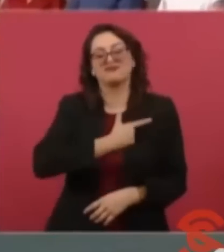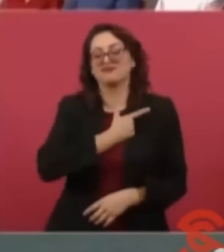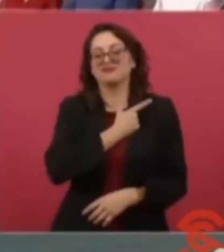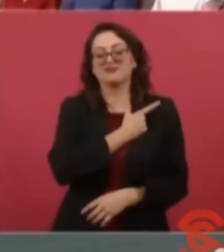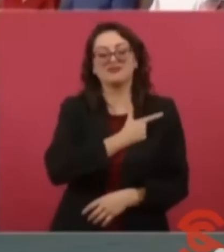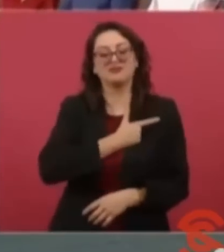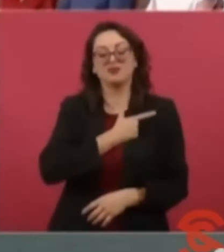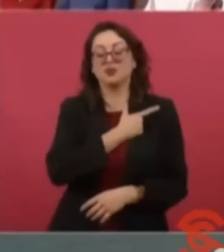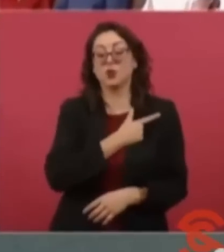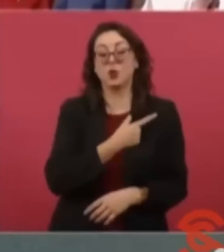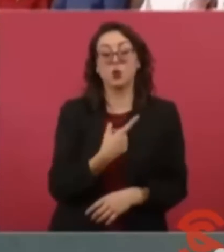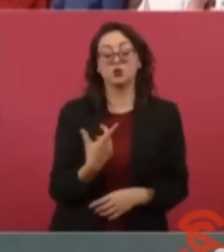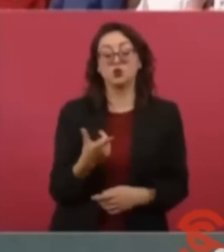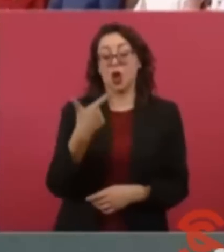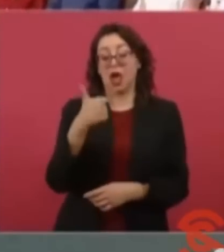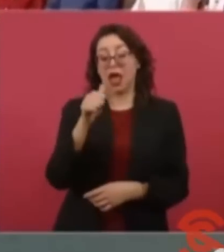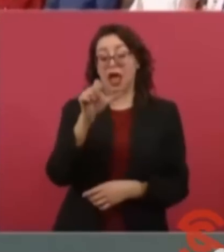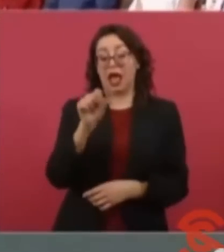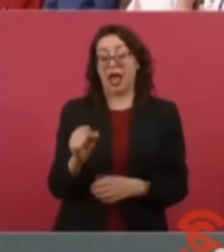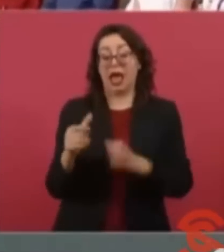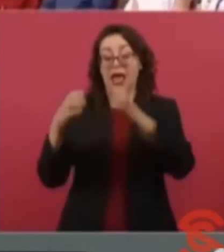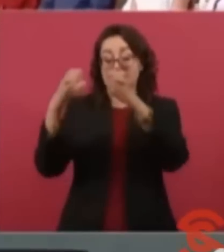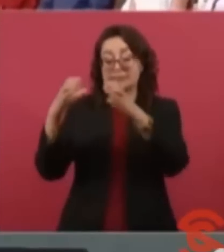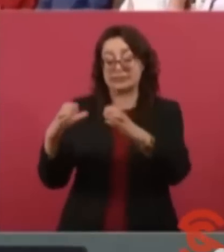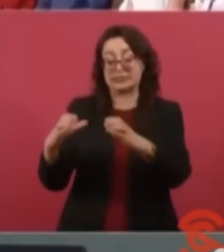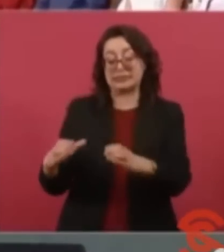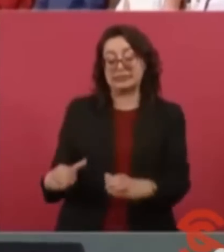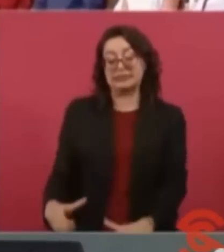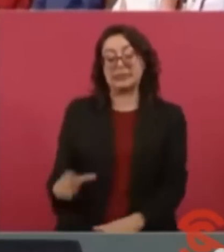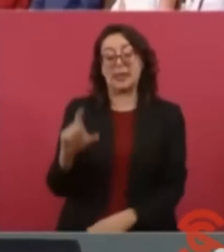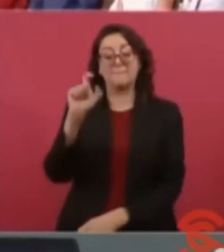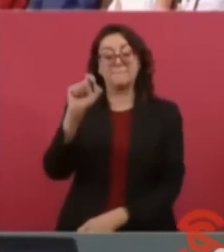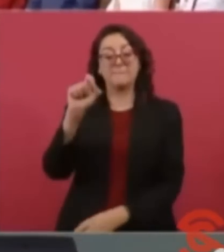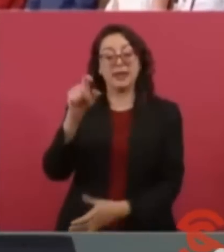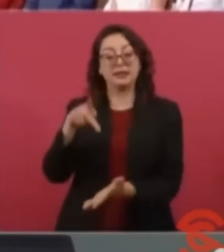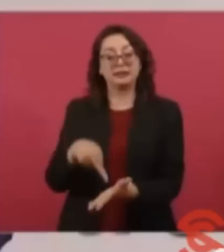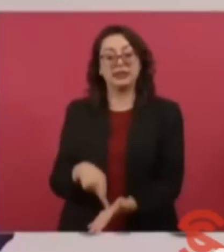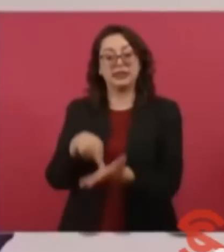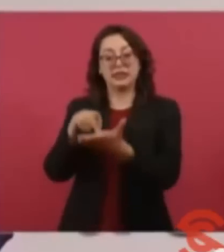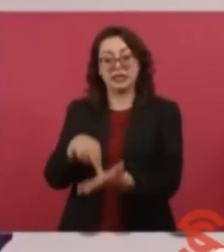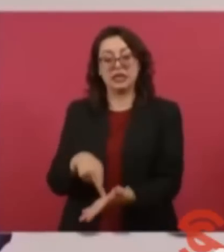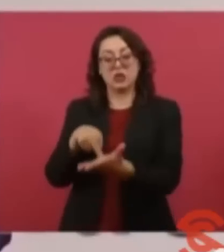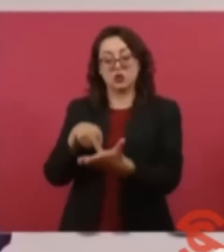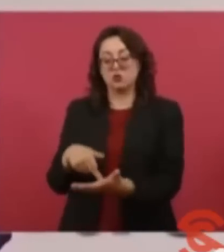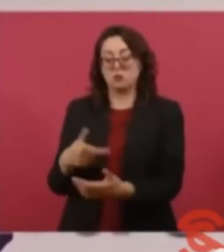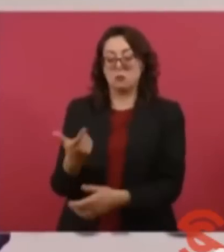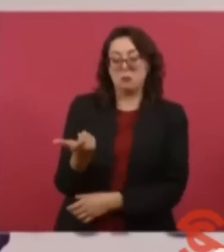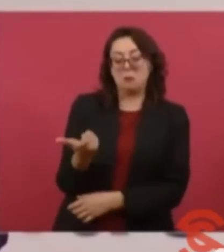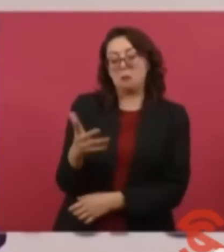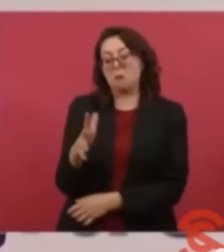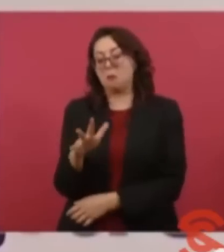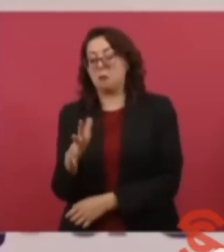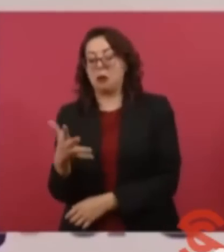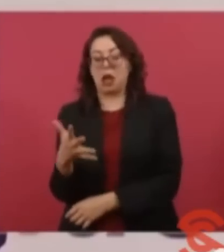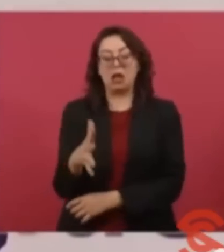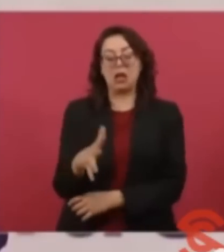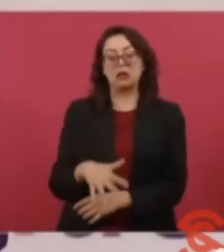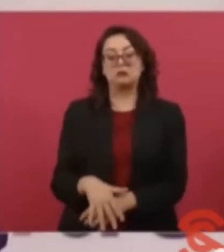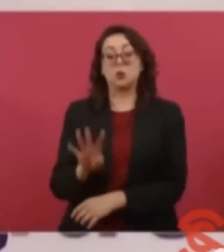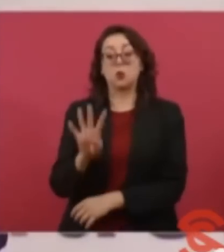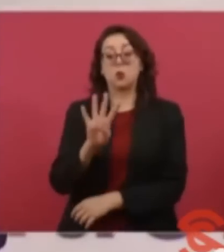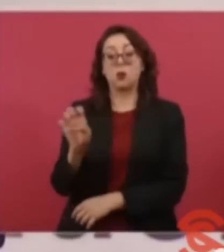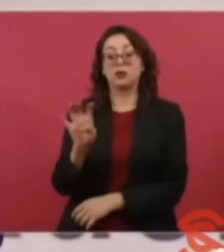los pobres, de 20 kilos, cueste alrededor ahora de 400